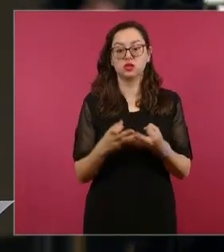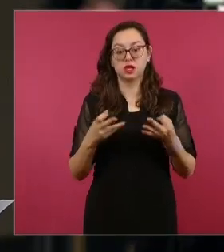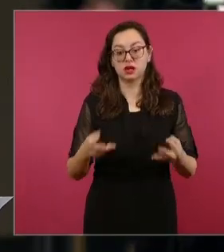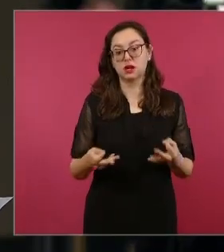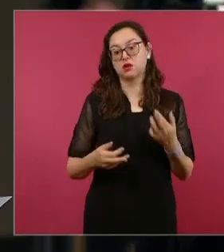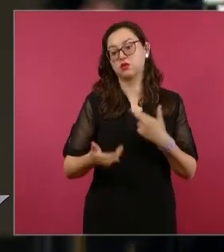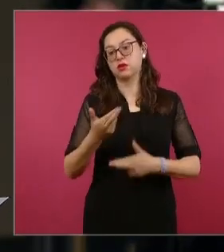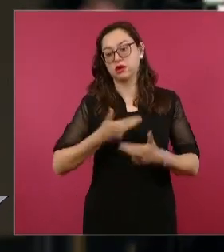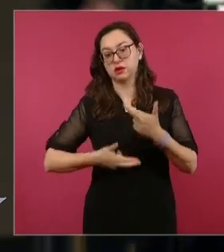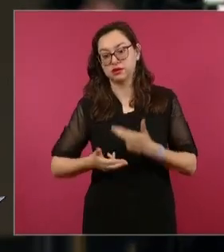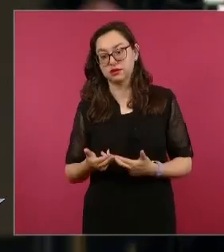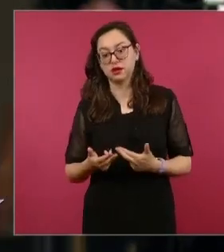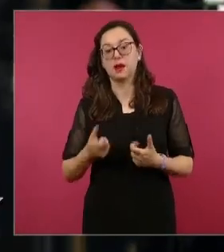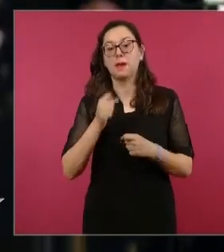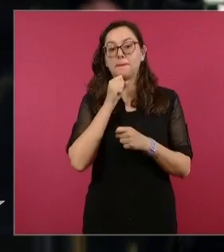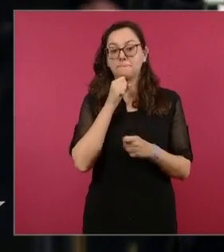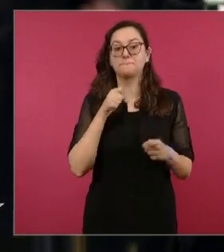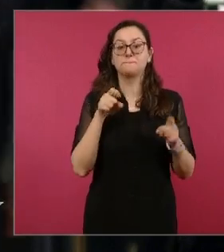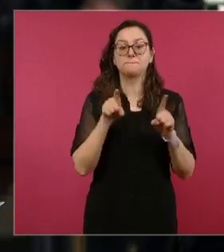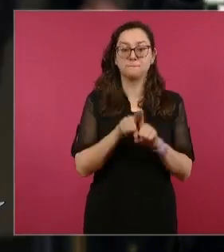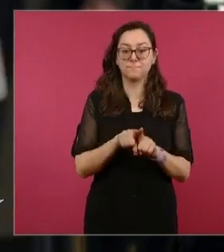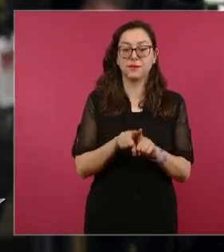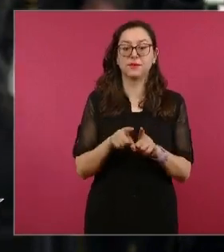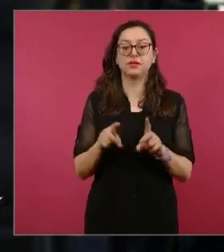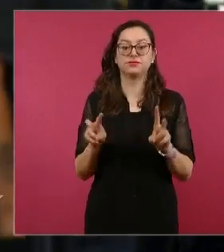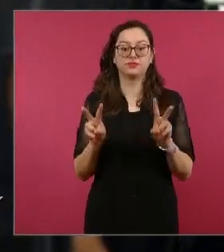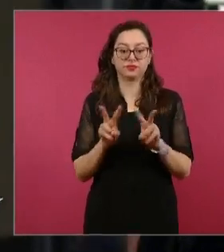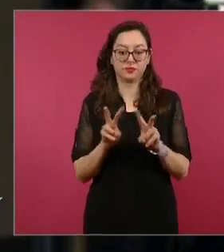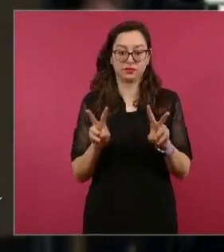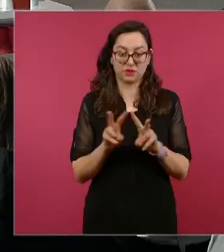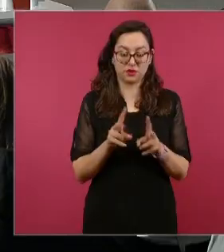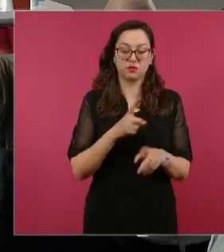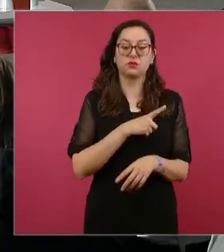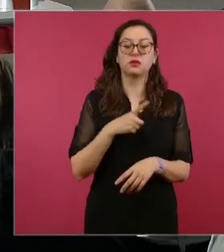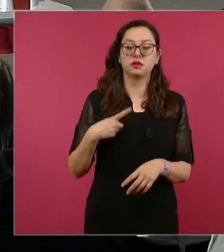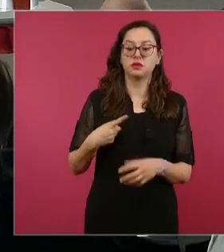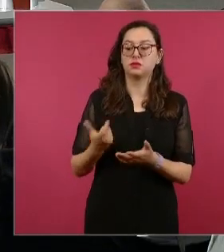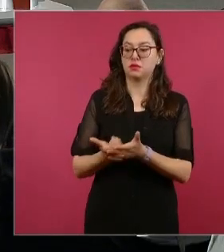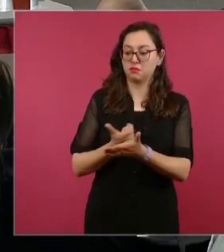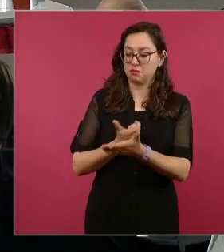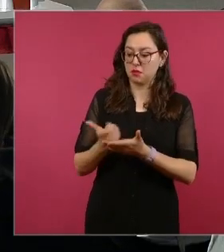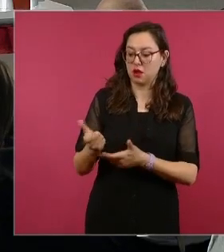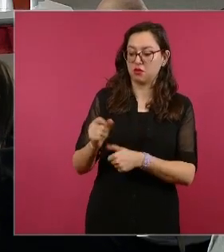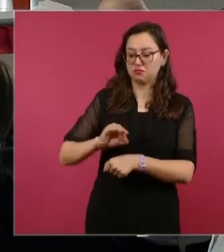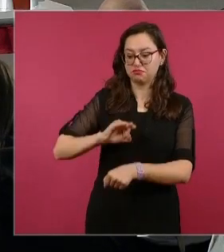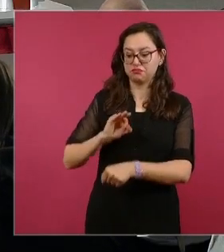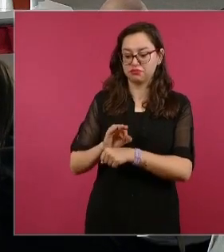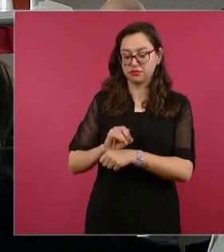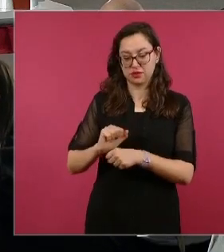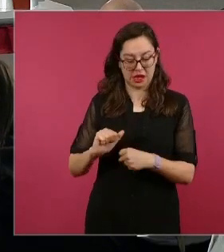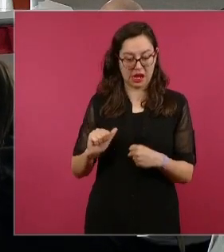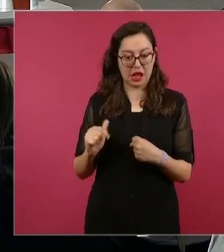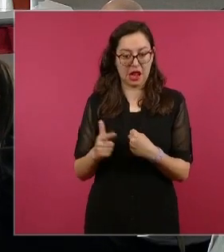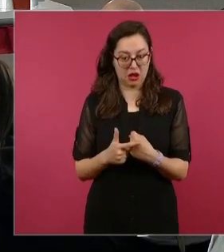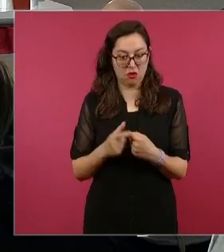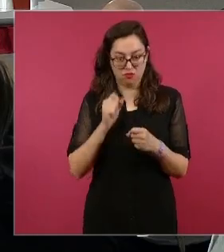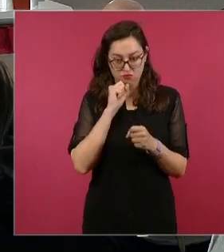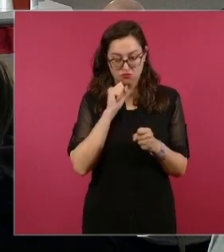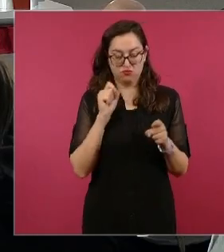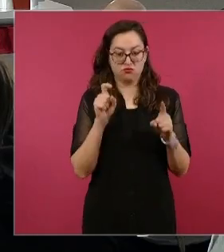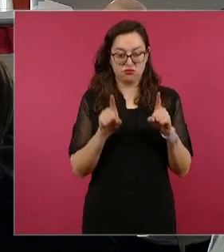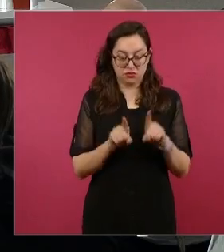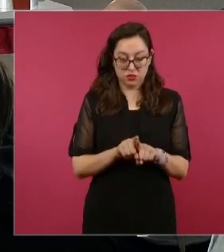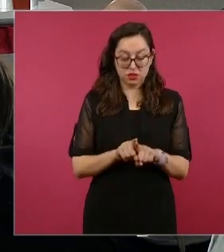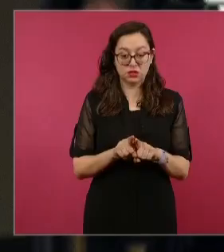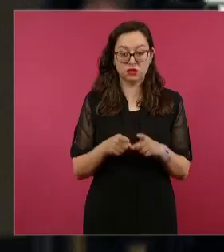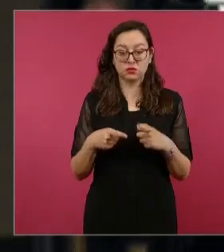inmueble, además de que sean cubiertos por el INVI algunos gastos fiduciarios en su totalidad, así como los gastos en que